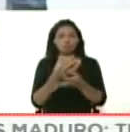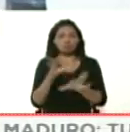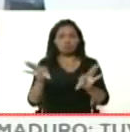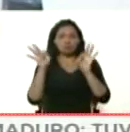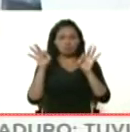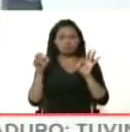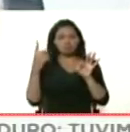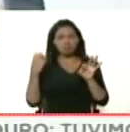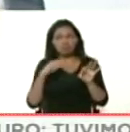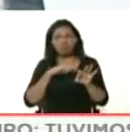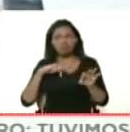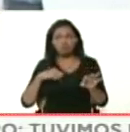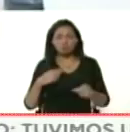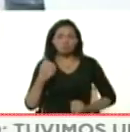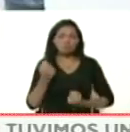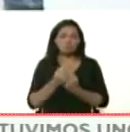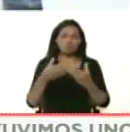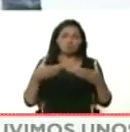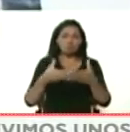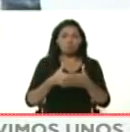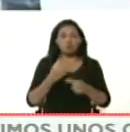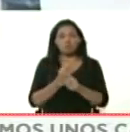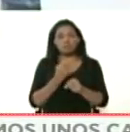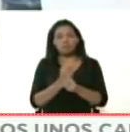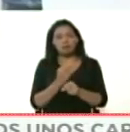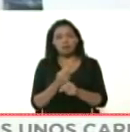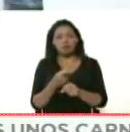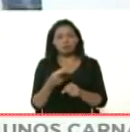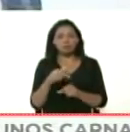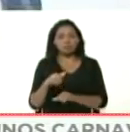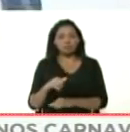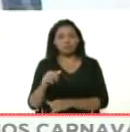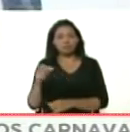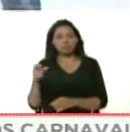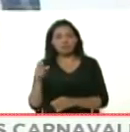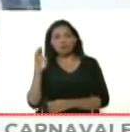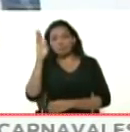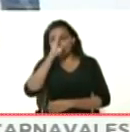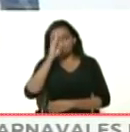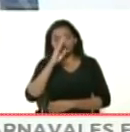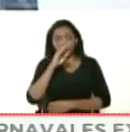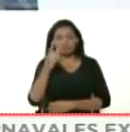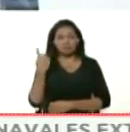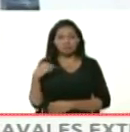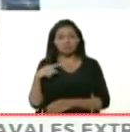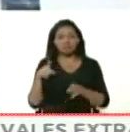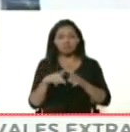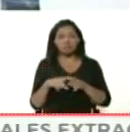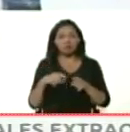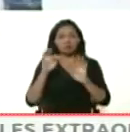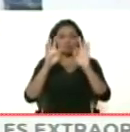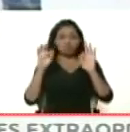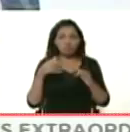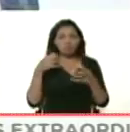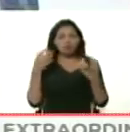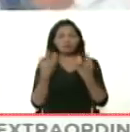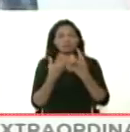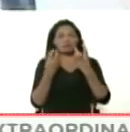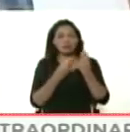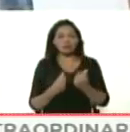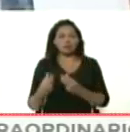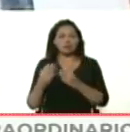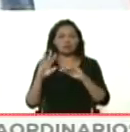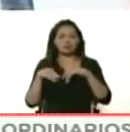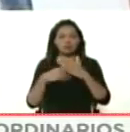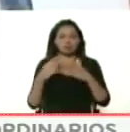y cuente con el equipo de gobierno de Barinas para seguir enfrentando y venciendo esta guerra económica. ¡Hasta